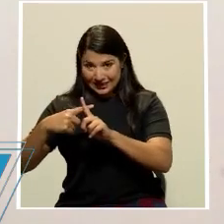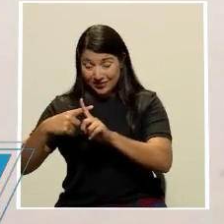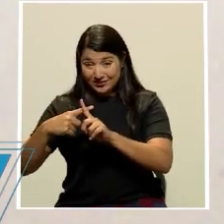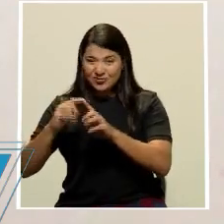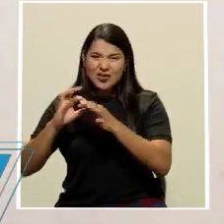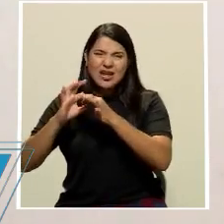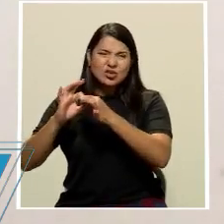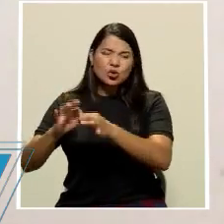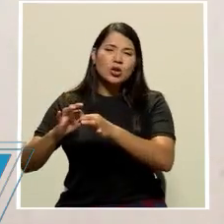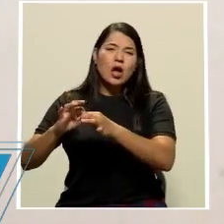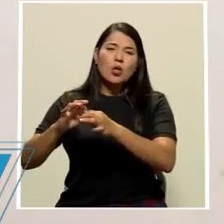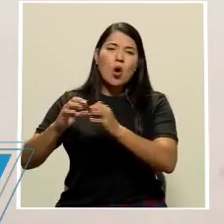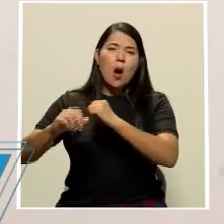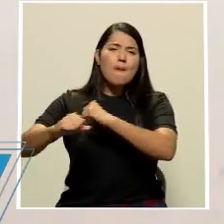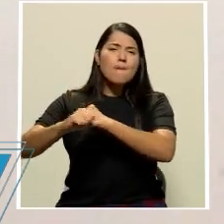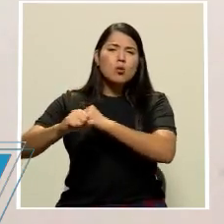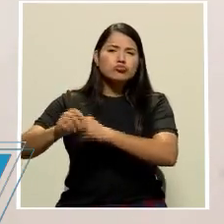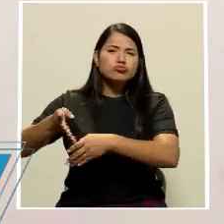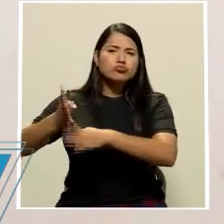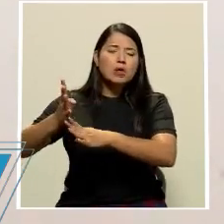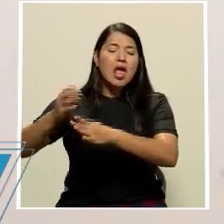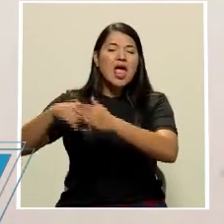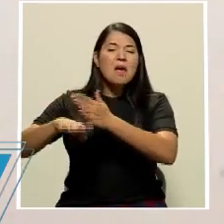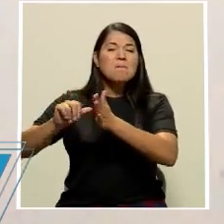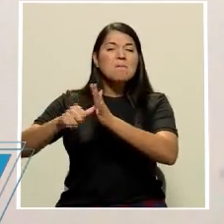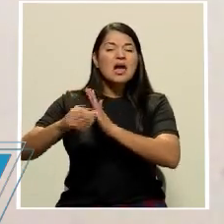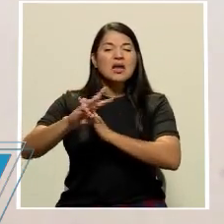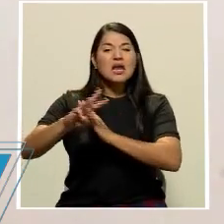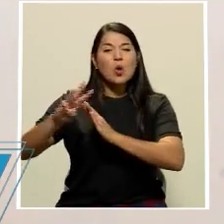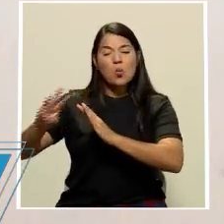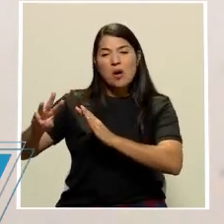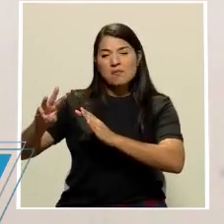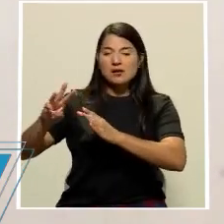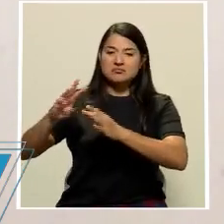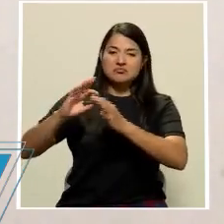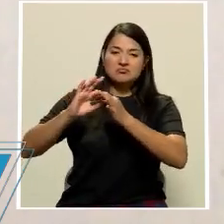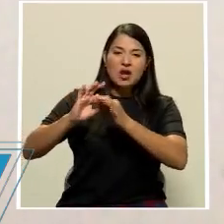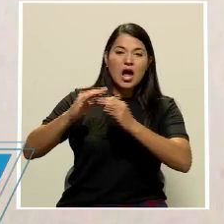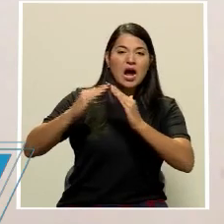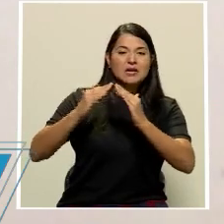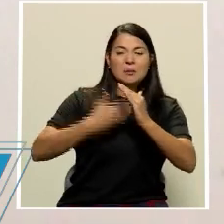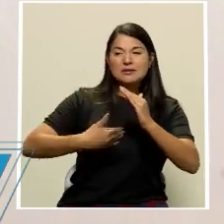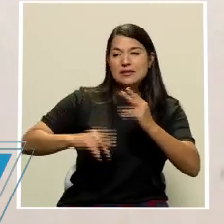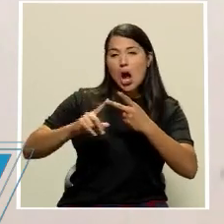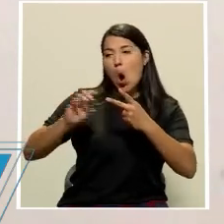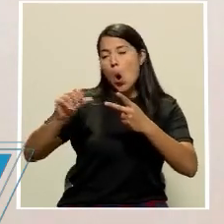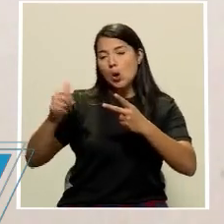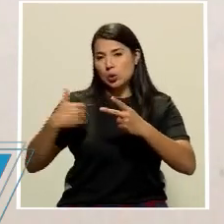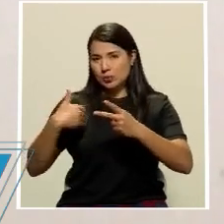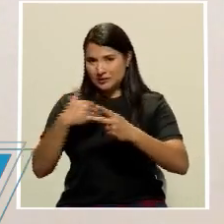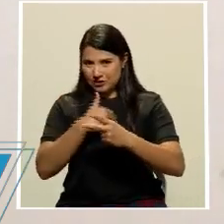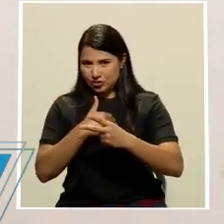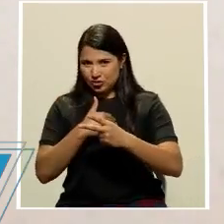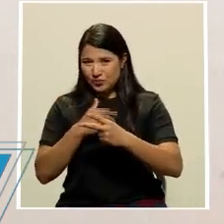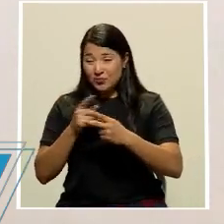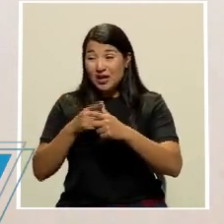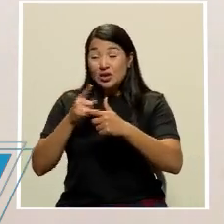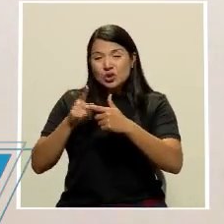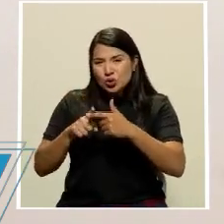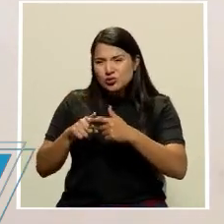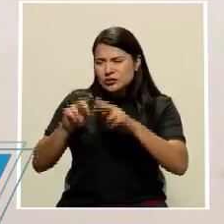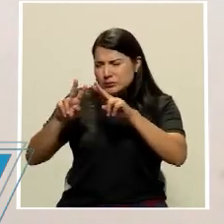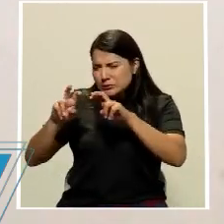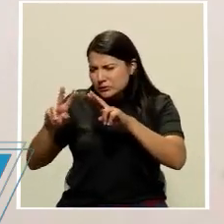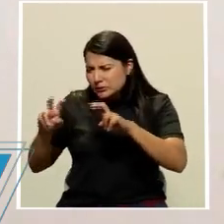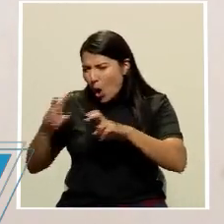observar cuál es la percepción o las respuestas que tiene la ciudadanía en esas páginas. Realmente son informes